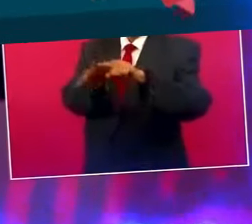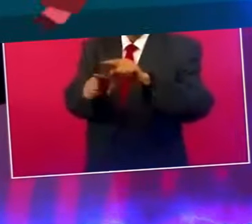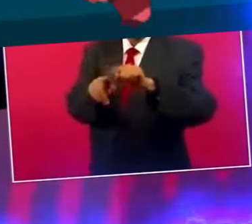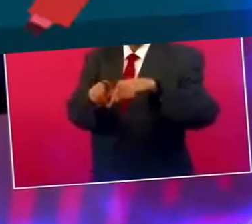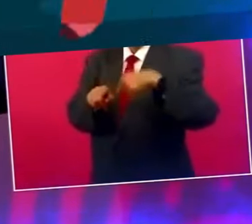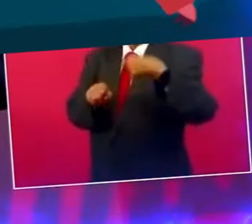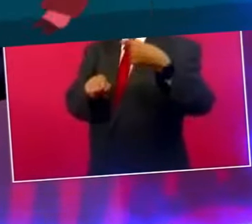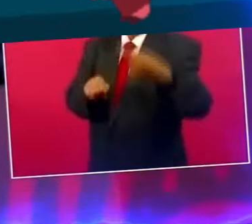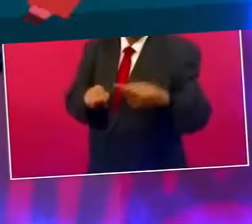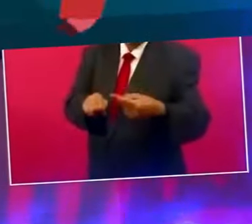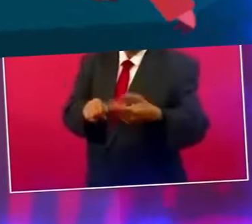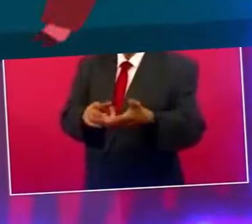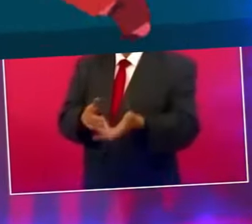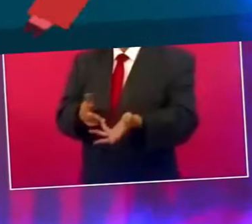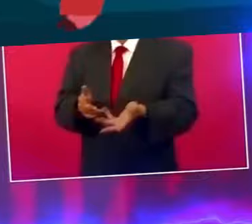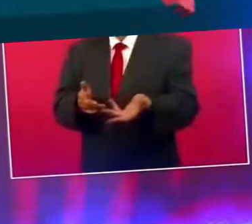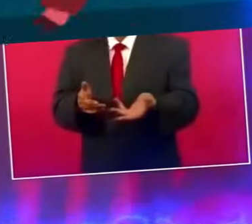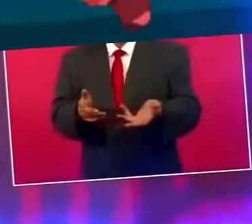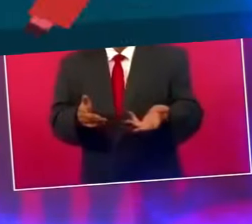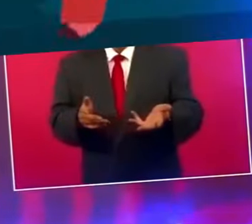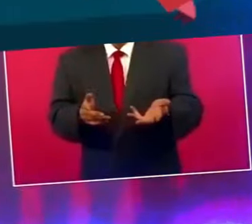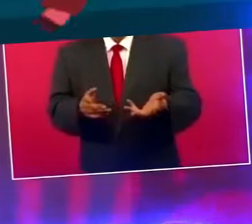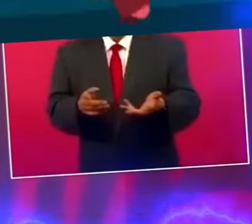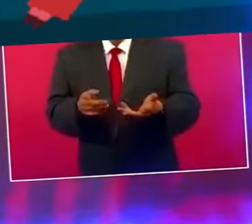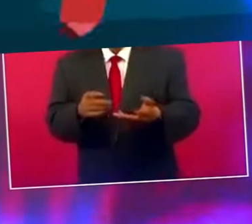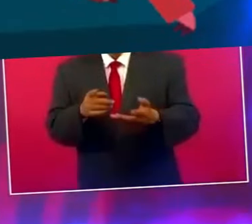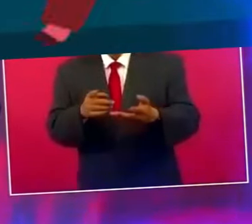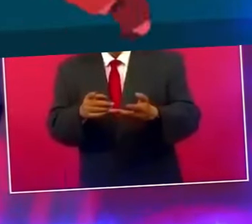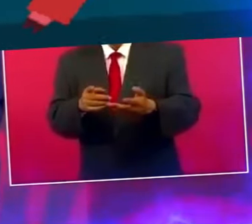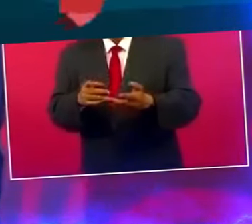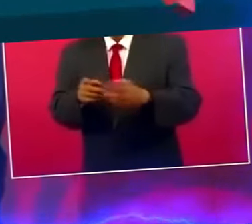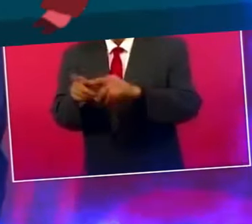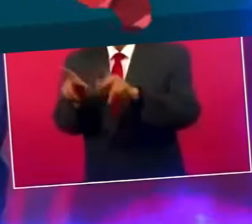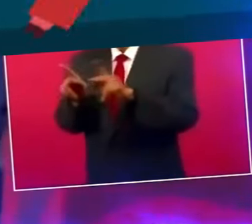hermana que es amiga